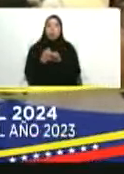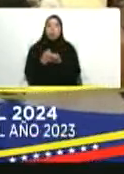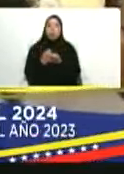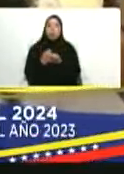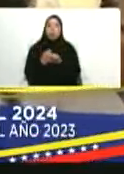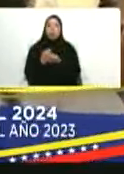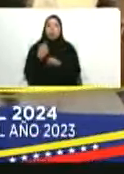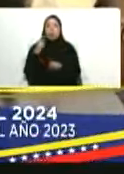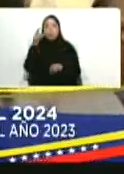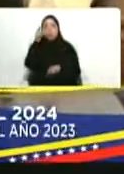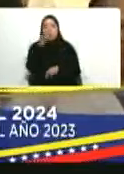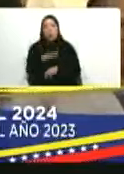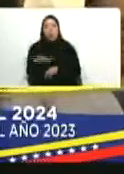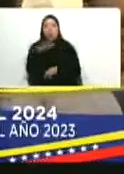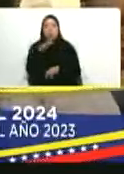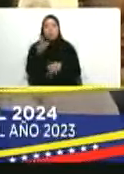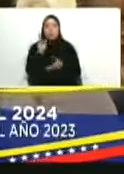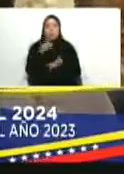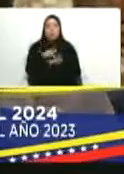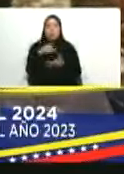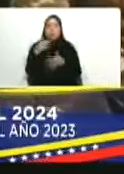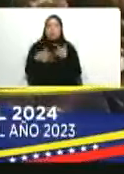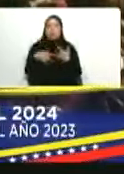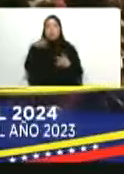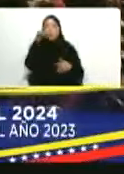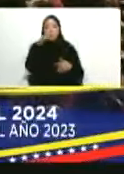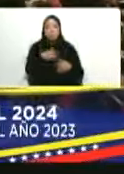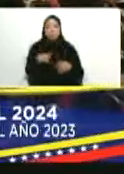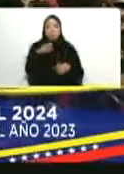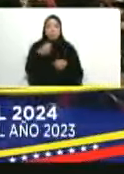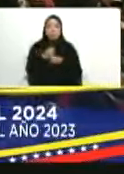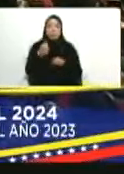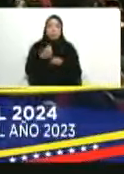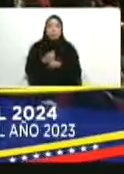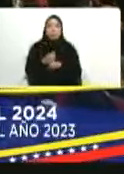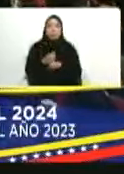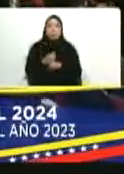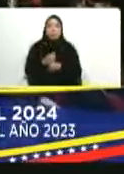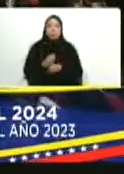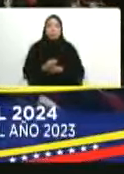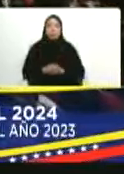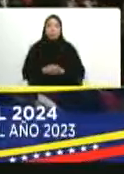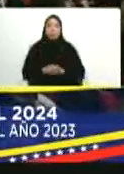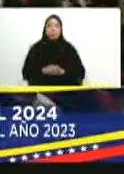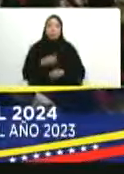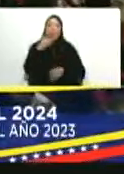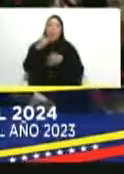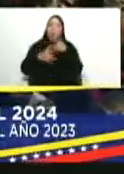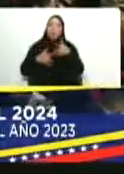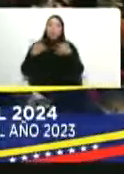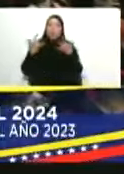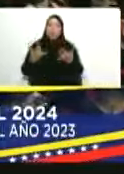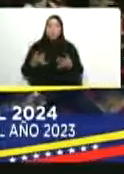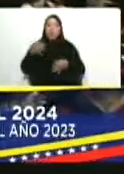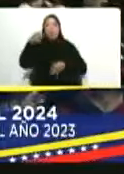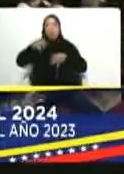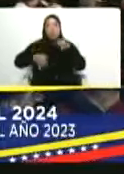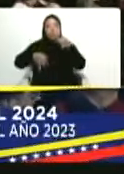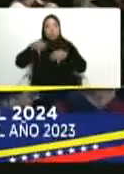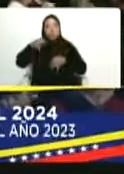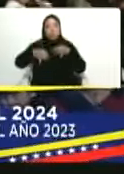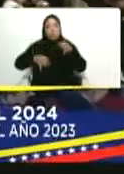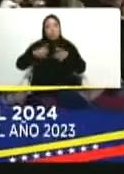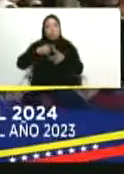informático de agenda única para sistematizar las convocatorias diariamente programadas en los circuitos judiciales en